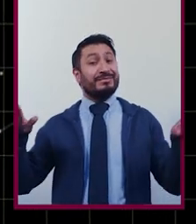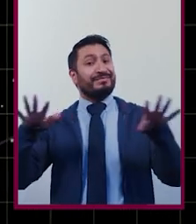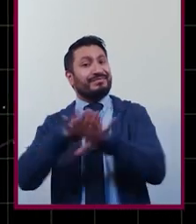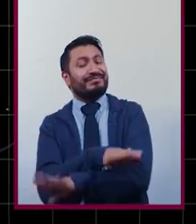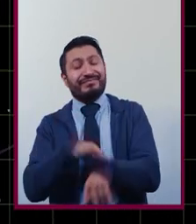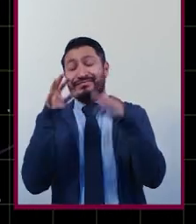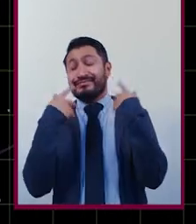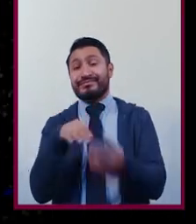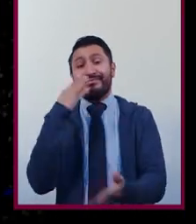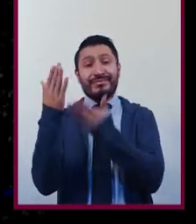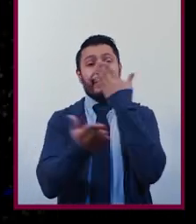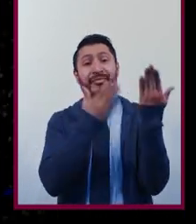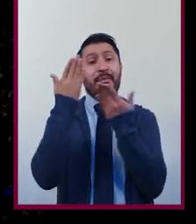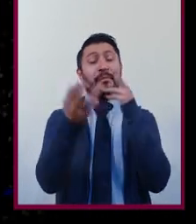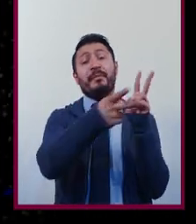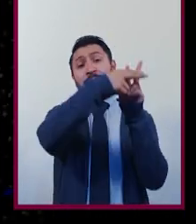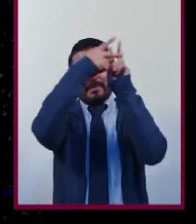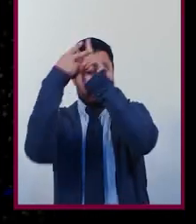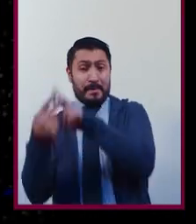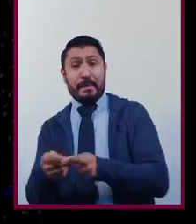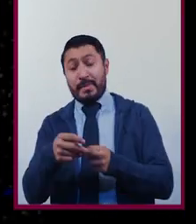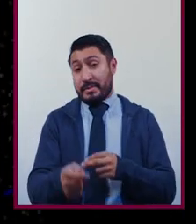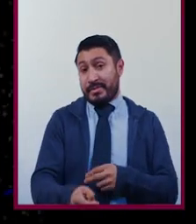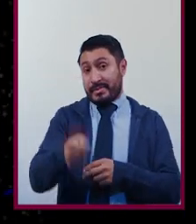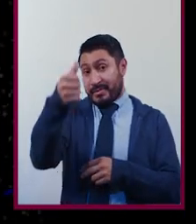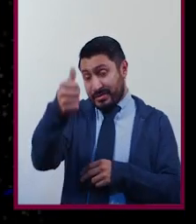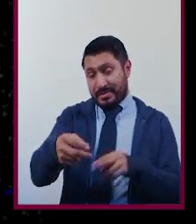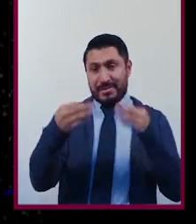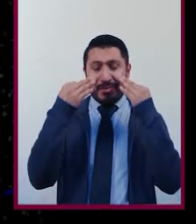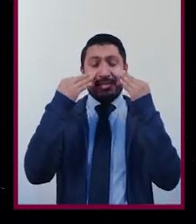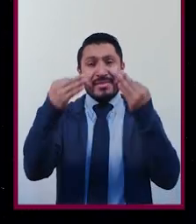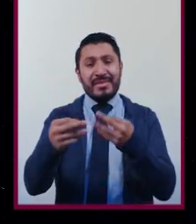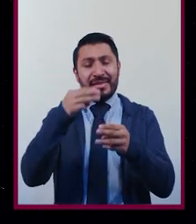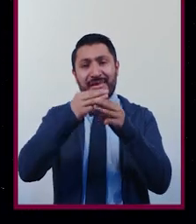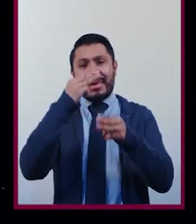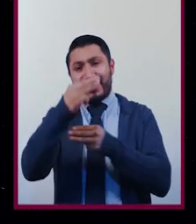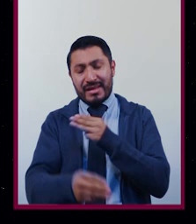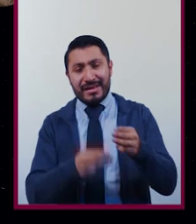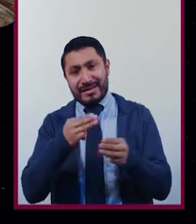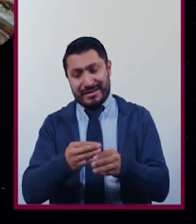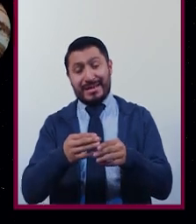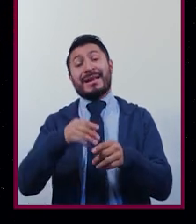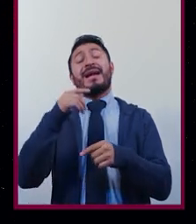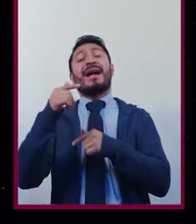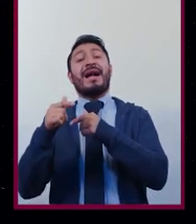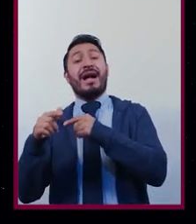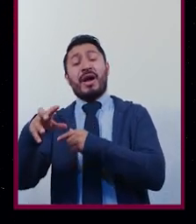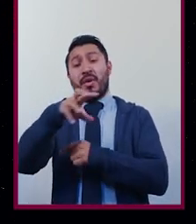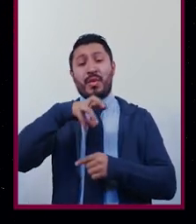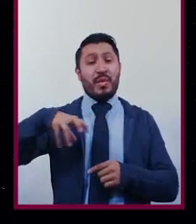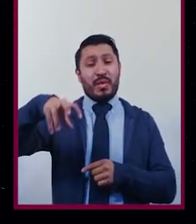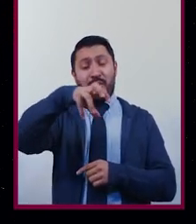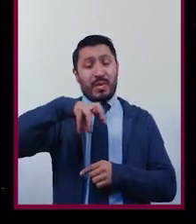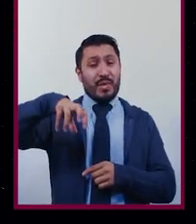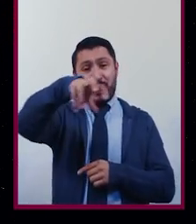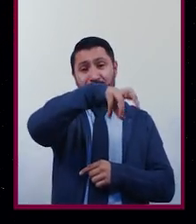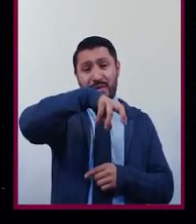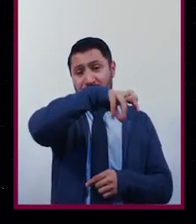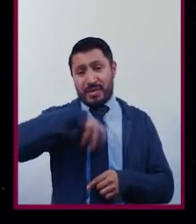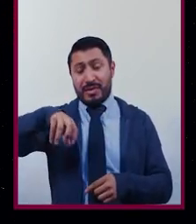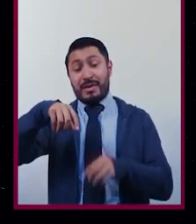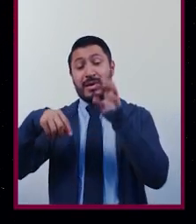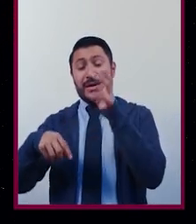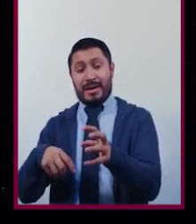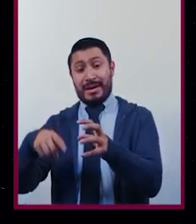drásticamente el estudio de los astros. Por primera vez se demuestra que los planetas son los que giran alrededor del Sol en sus respectivas